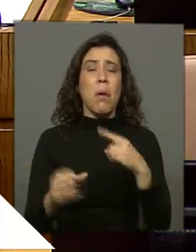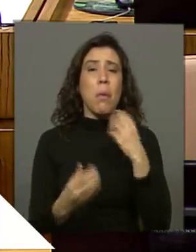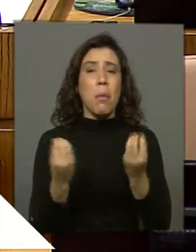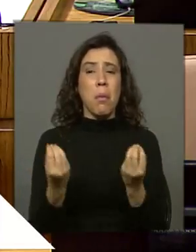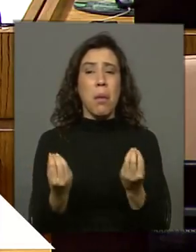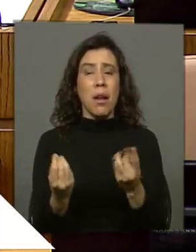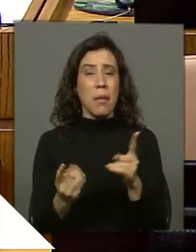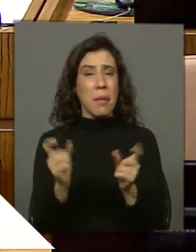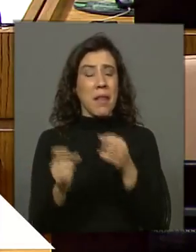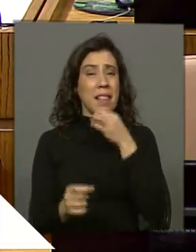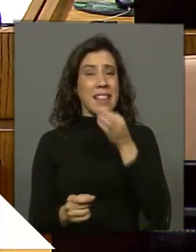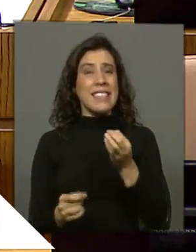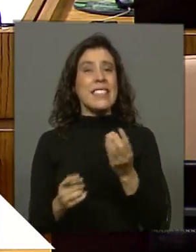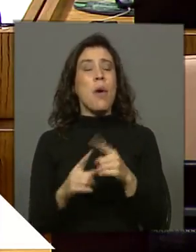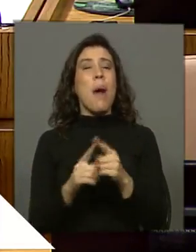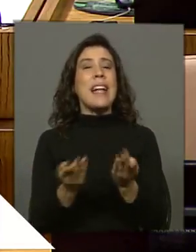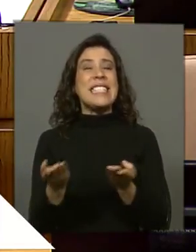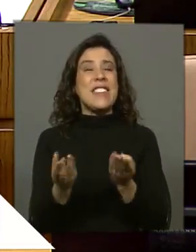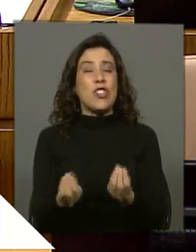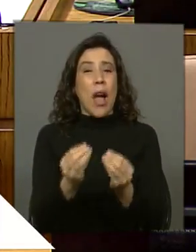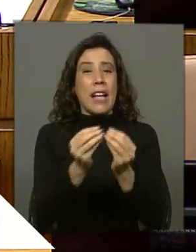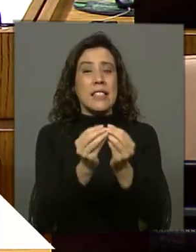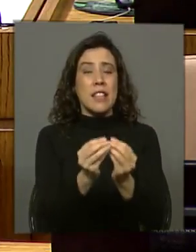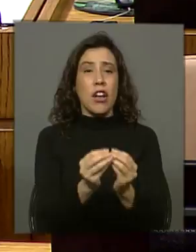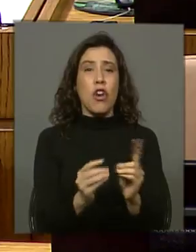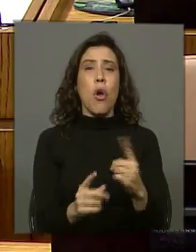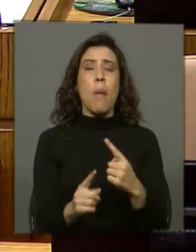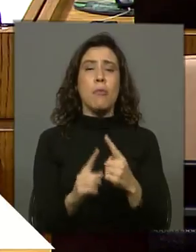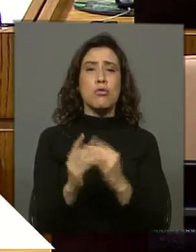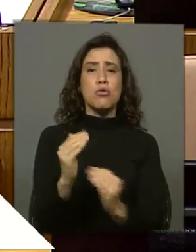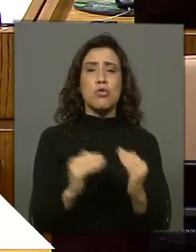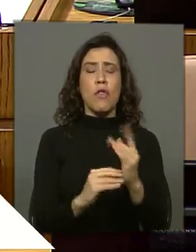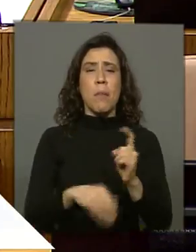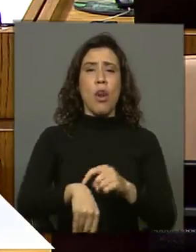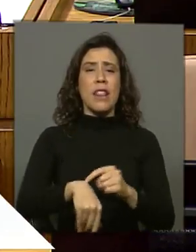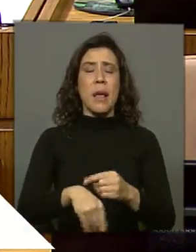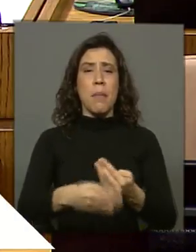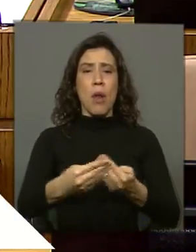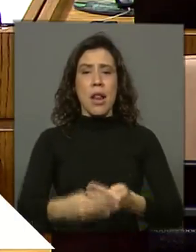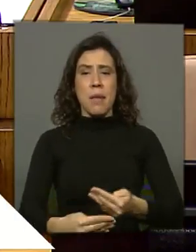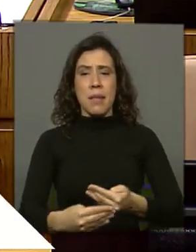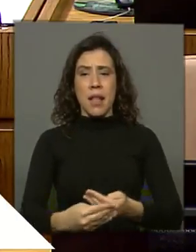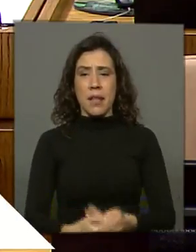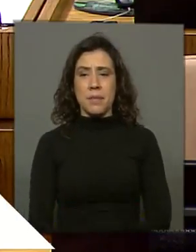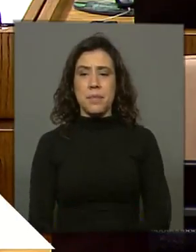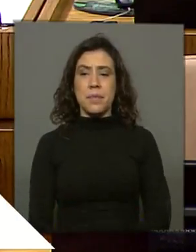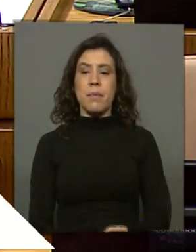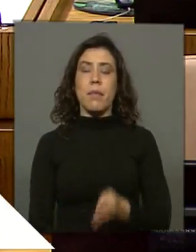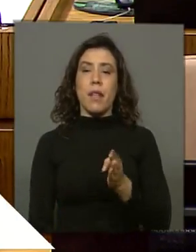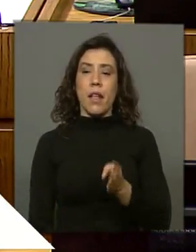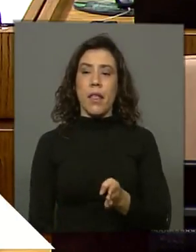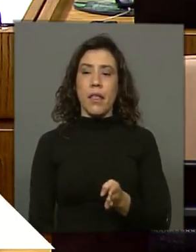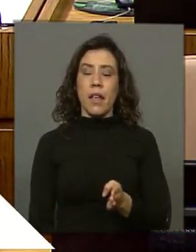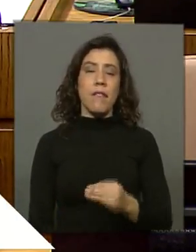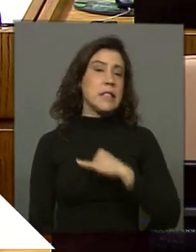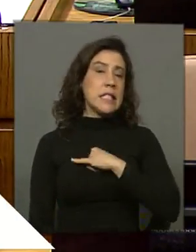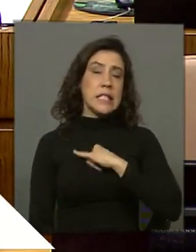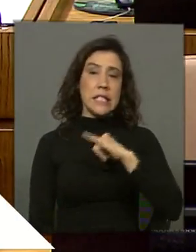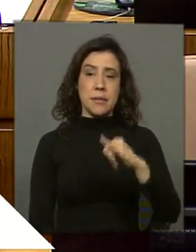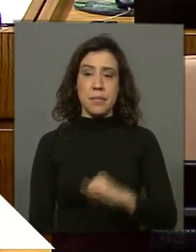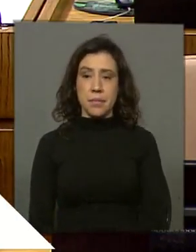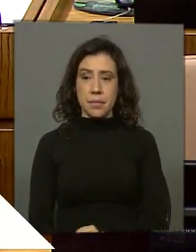posición es que es un servicio accesorio no puede hacerlo accesorio por solo un tiempo delimitado tiene que serlo por siempre